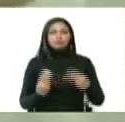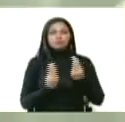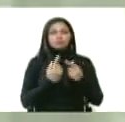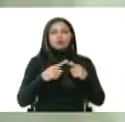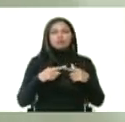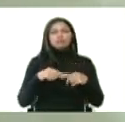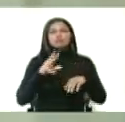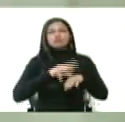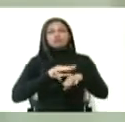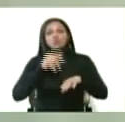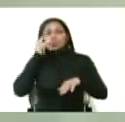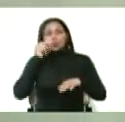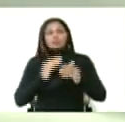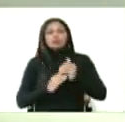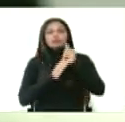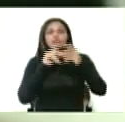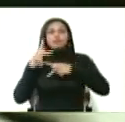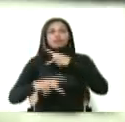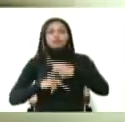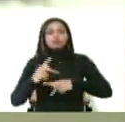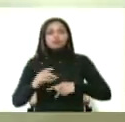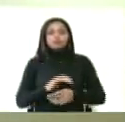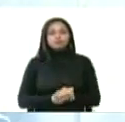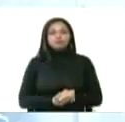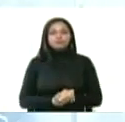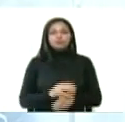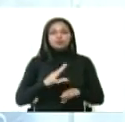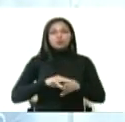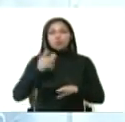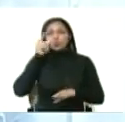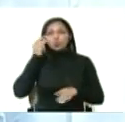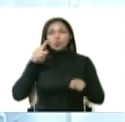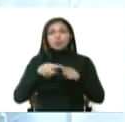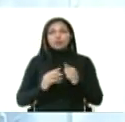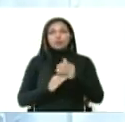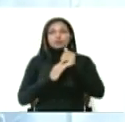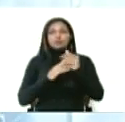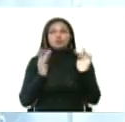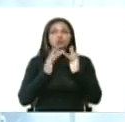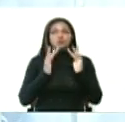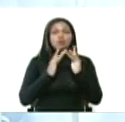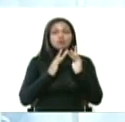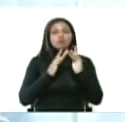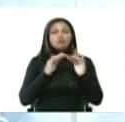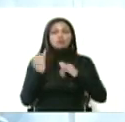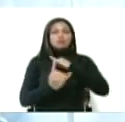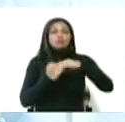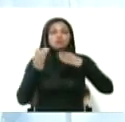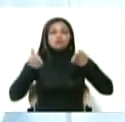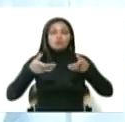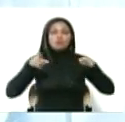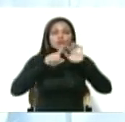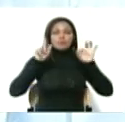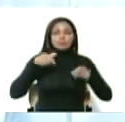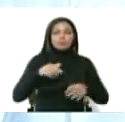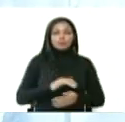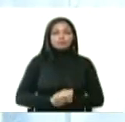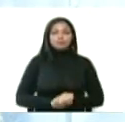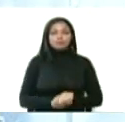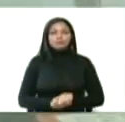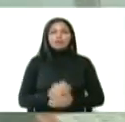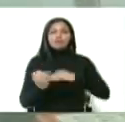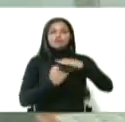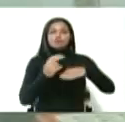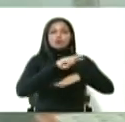el doctor Manuel Moya, director de producción, y el doctor Robert Romero, director de Relaciones Interinstitucionales de la institución. El